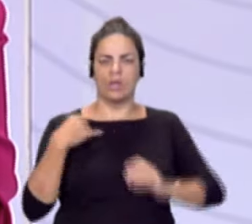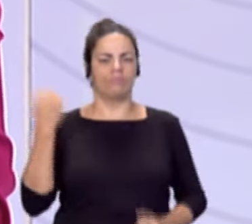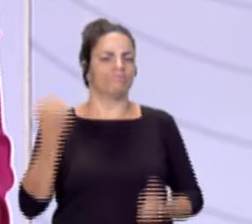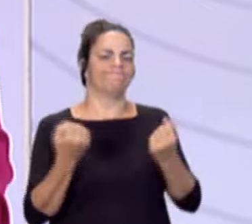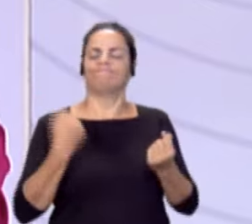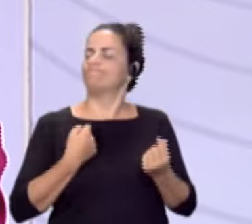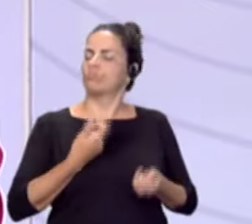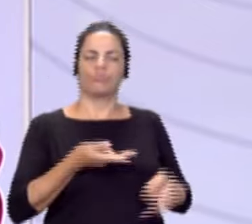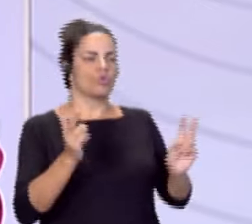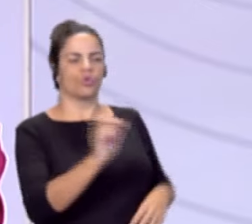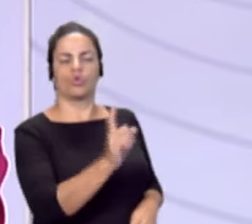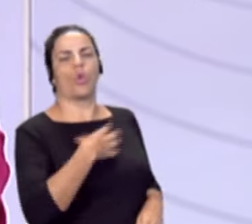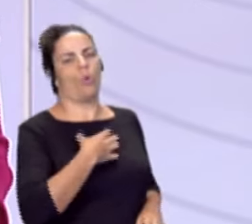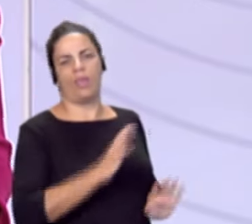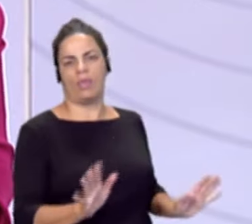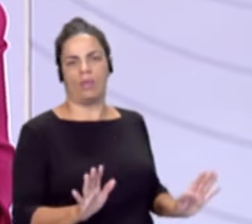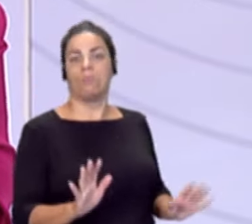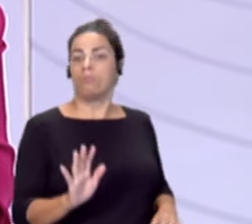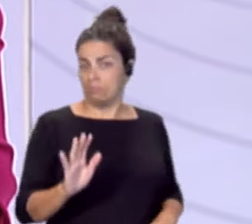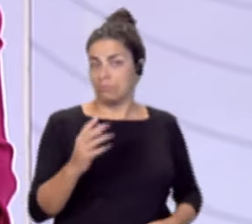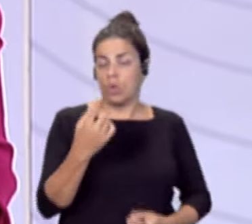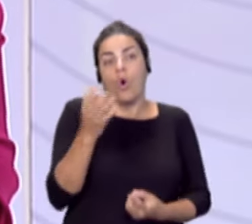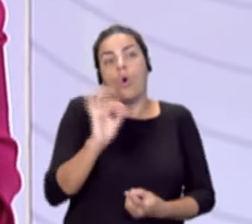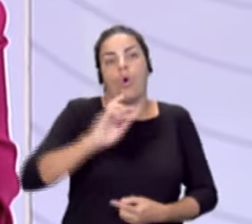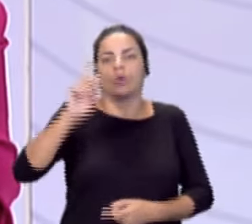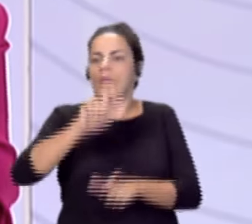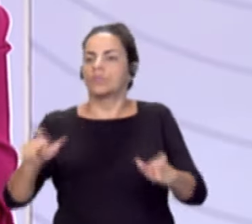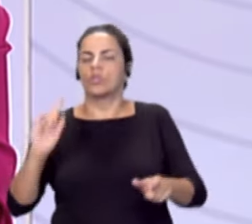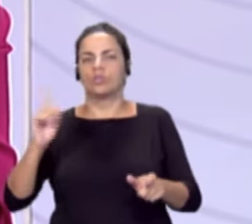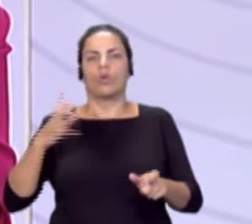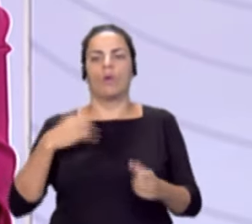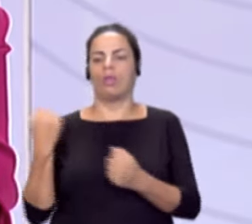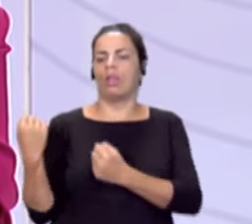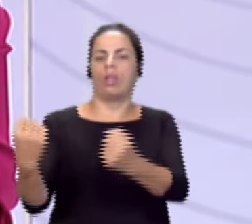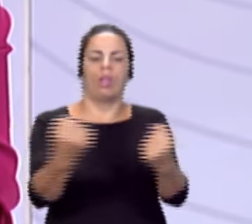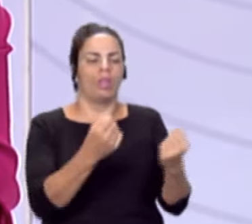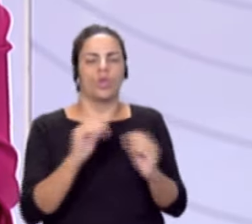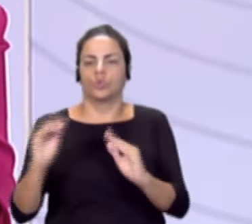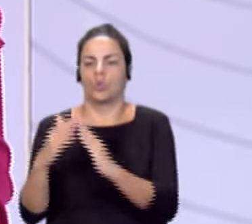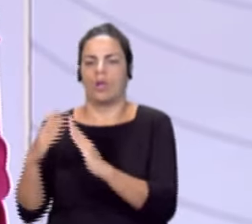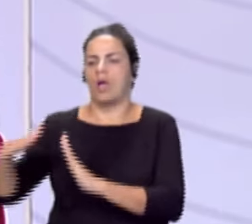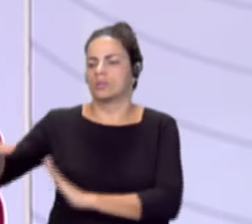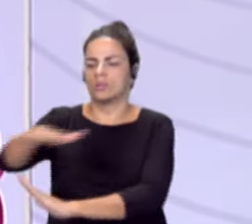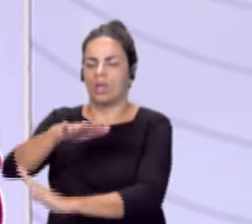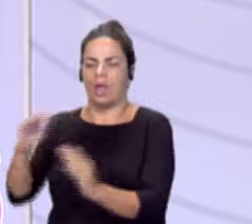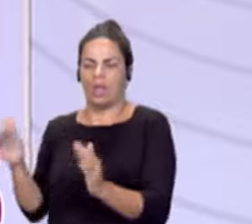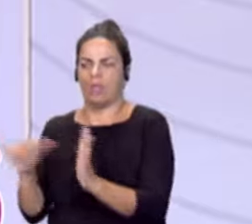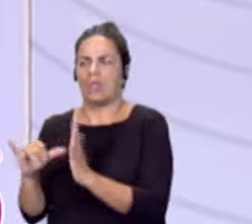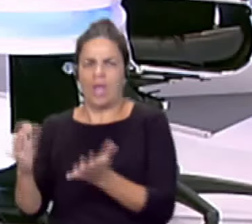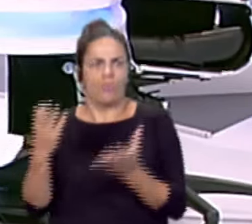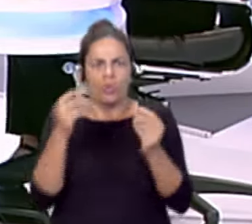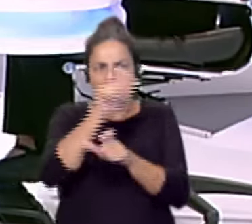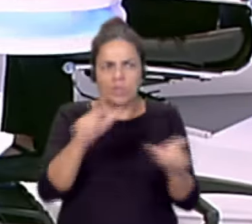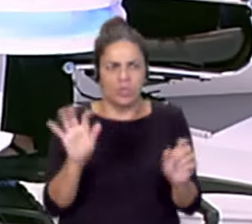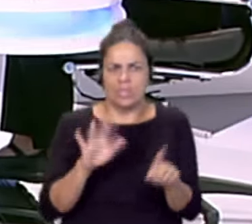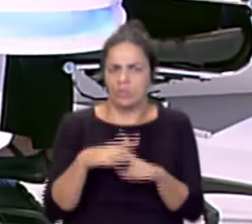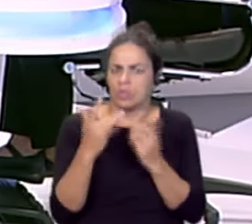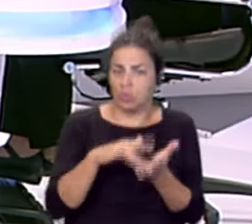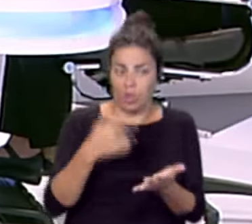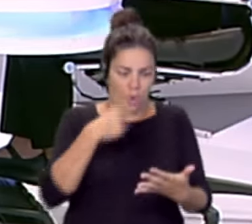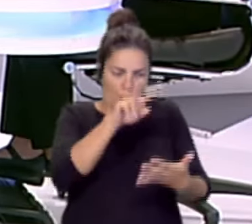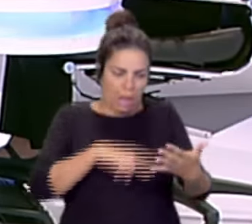Hay gente que solo puede conducir pues alrededor de su casa. Hay 250.000 personas en esas condiciones. Yo leí ese artículo, no lo sabía. O sea, la DGT